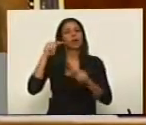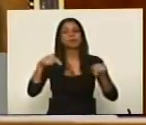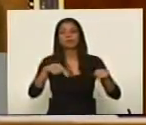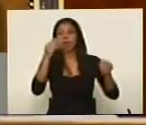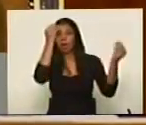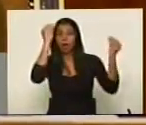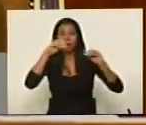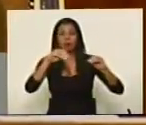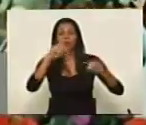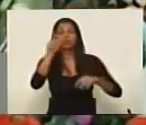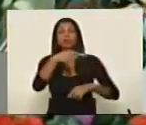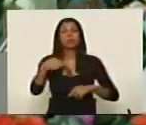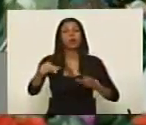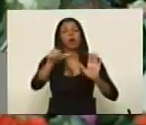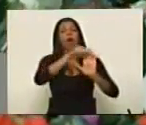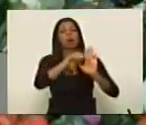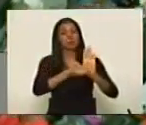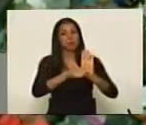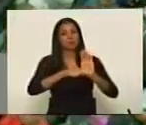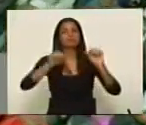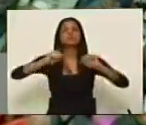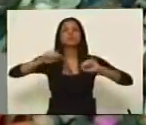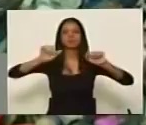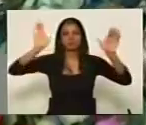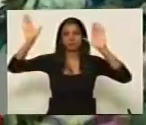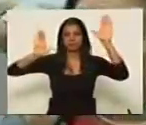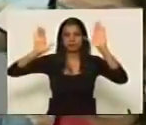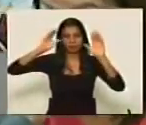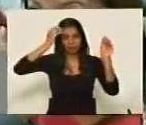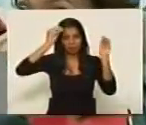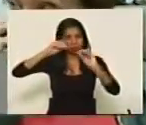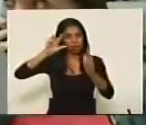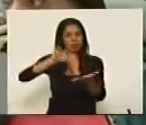leída por secretaría, aprobada por unanimidad.